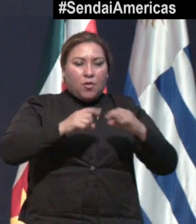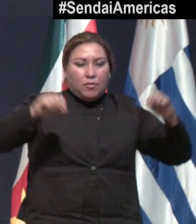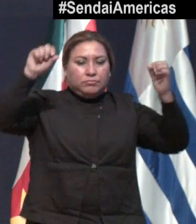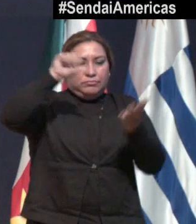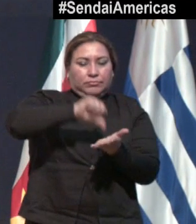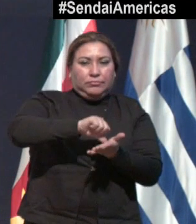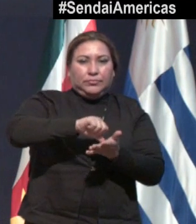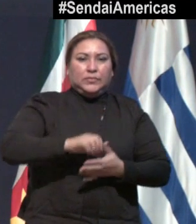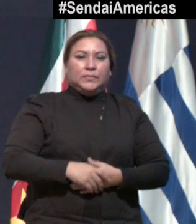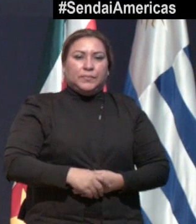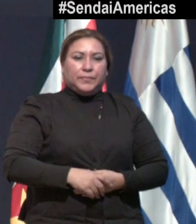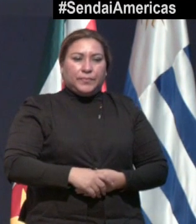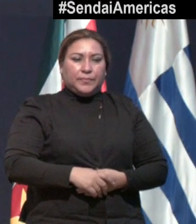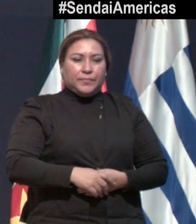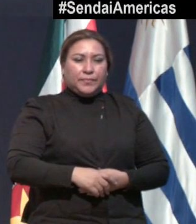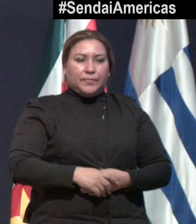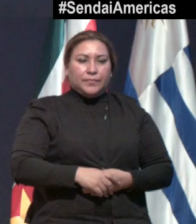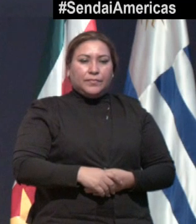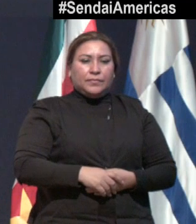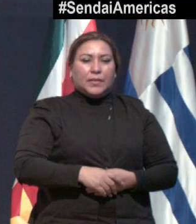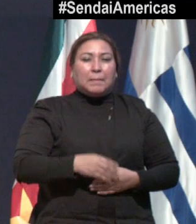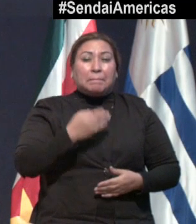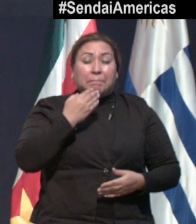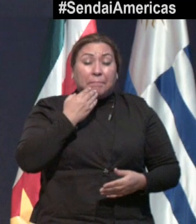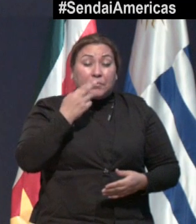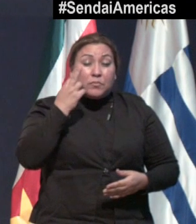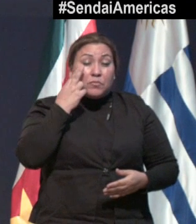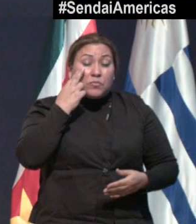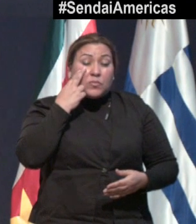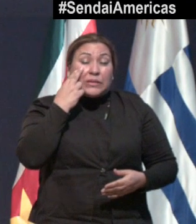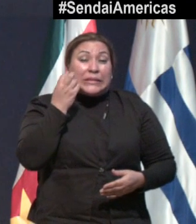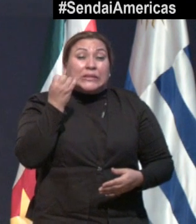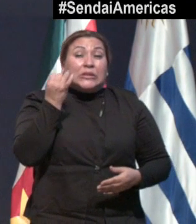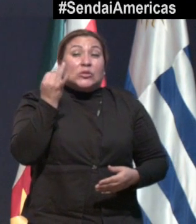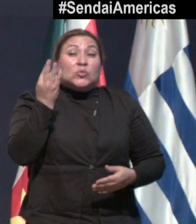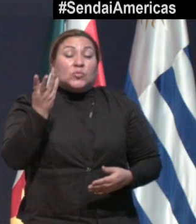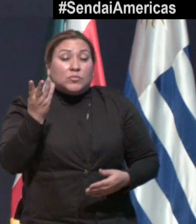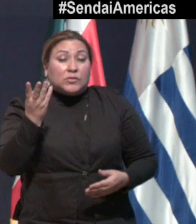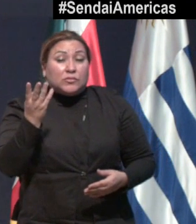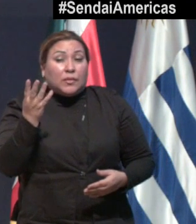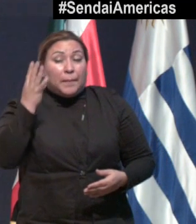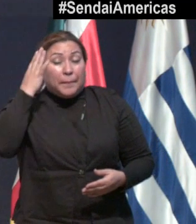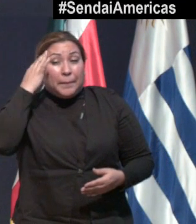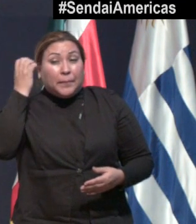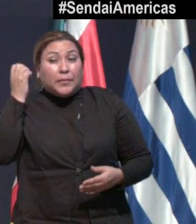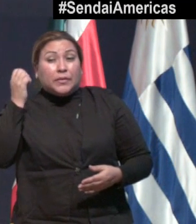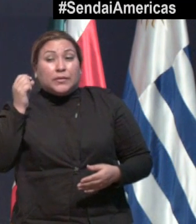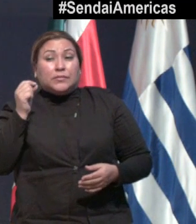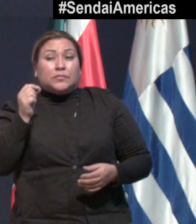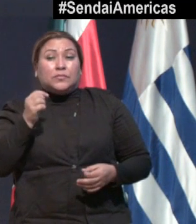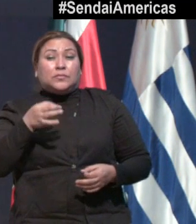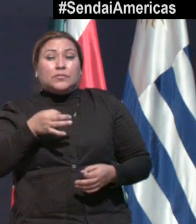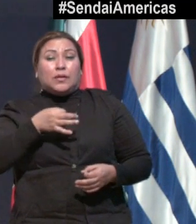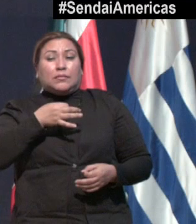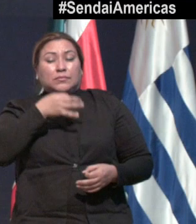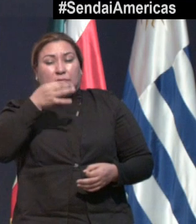Pero aquí tenemos un problema con las cifras y voy a pasar unos minutos sobre un